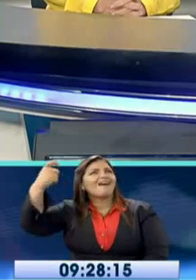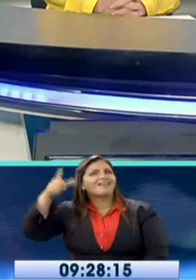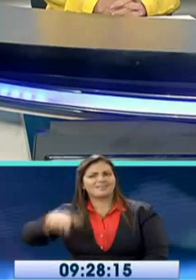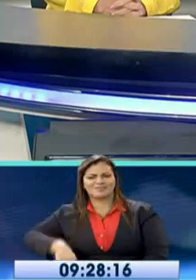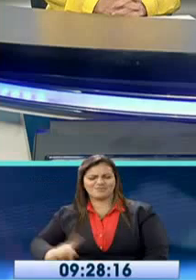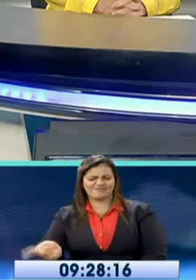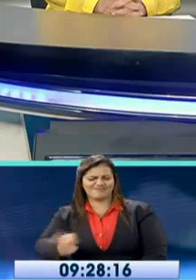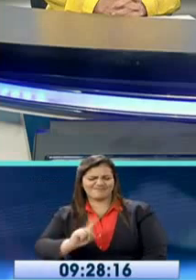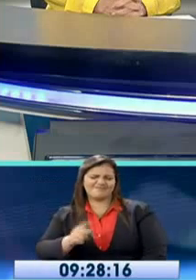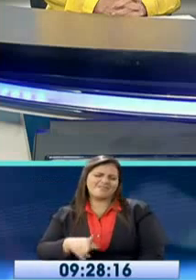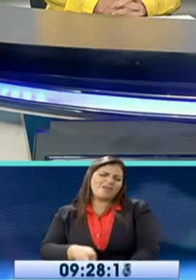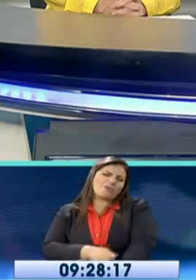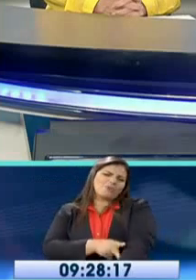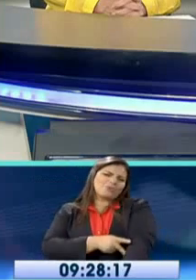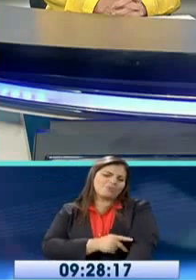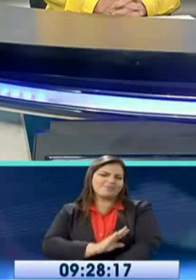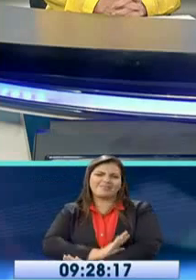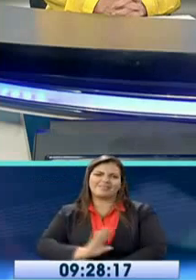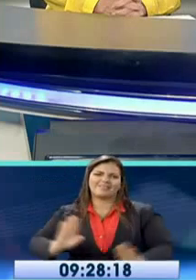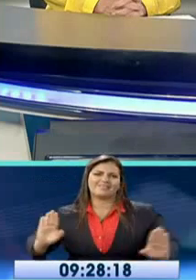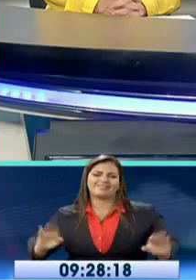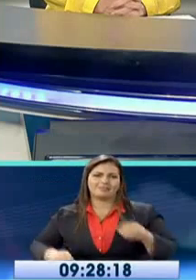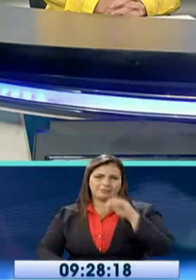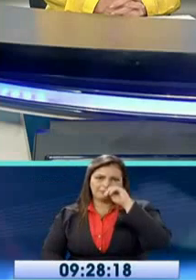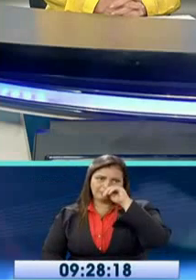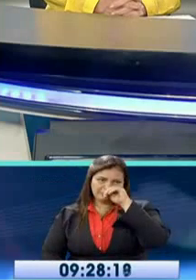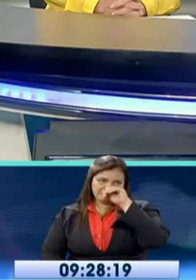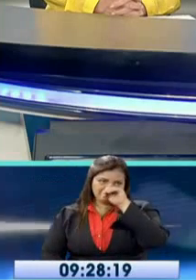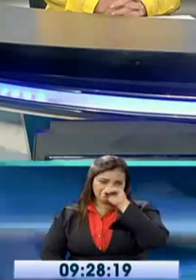Bueno, anda por ahí por los añitos viejos, ¿no?